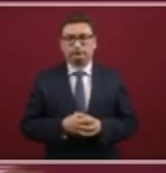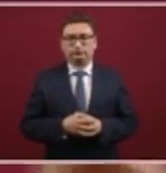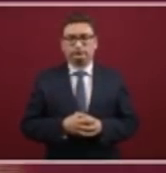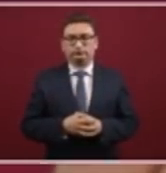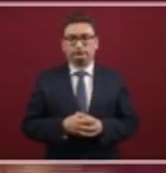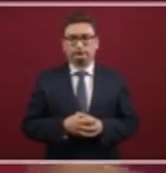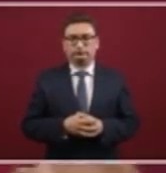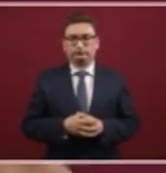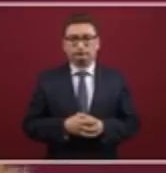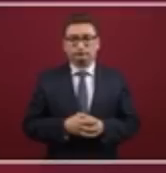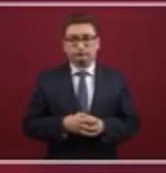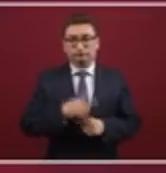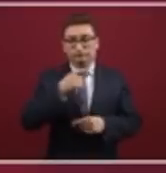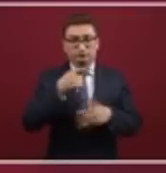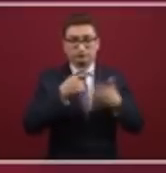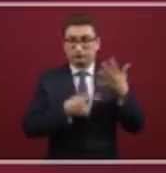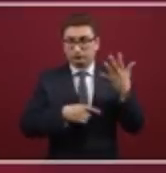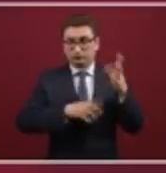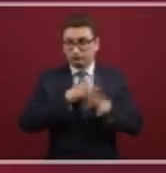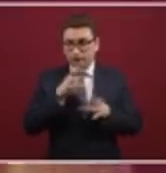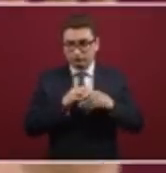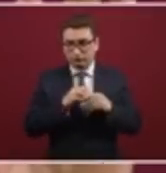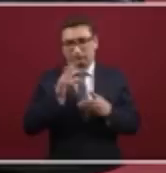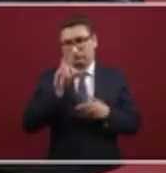y no aparecieron todos